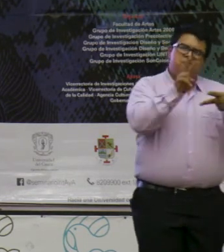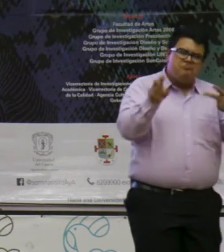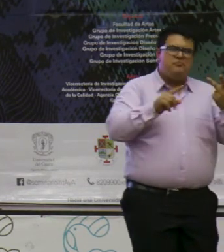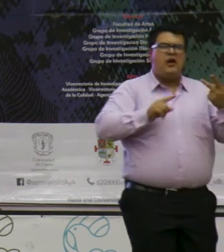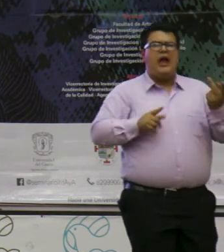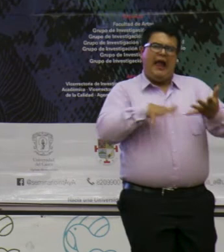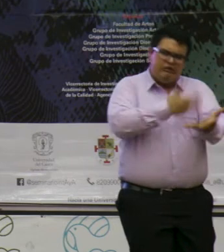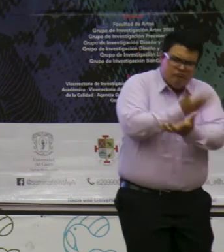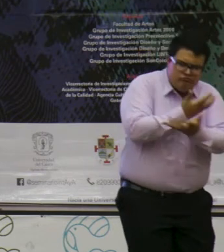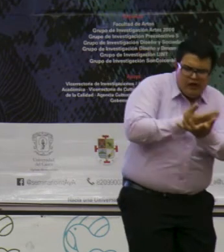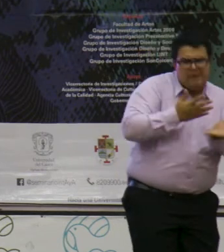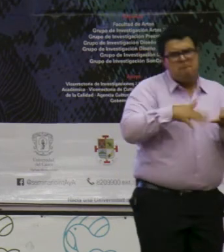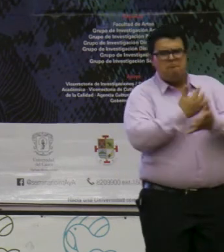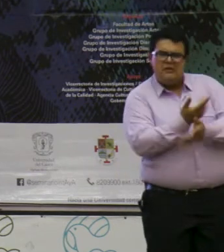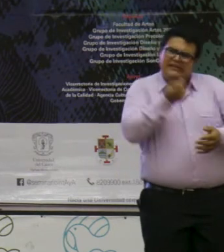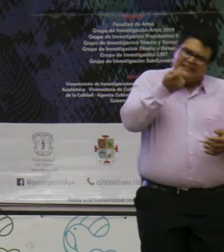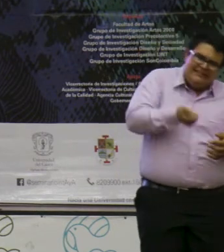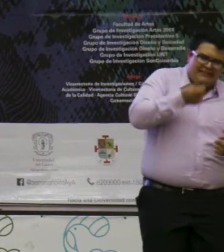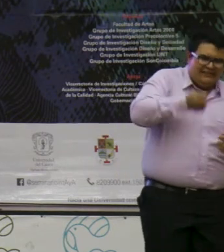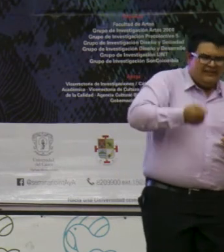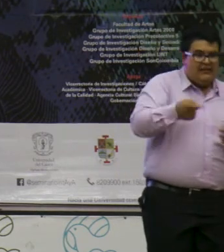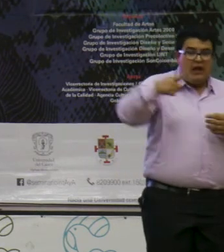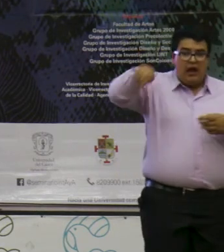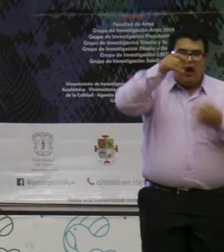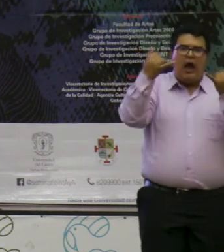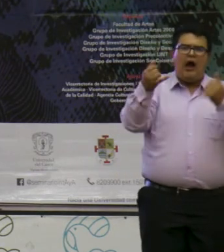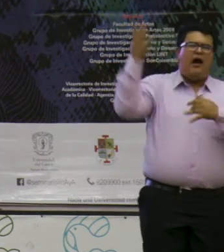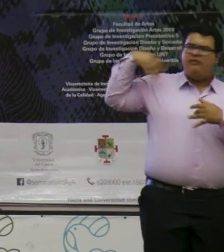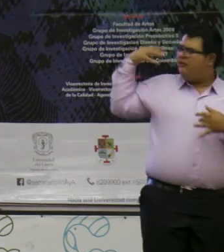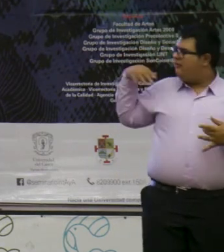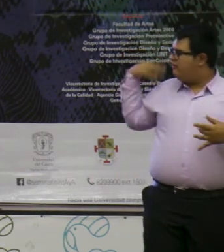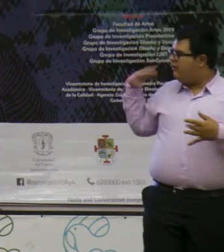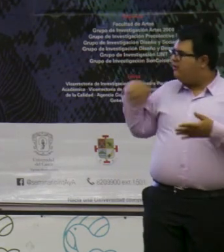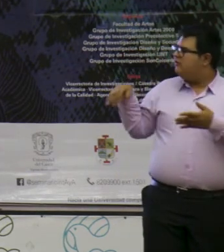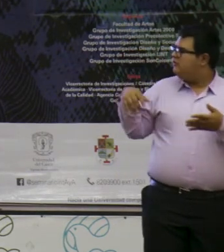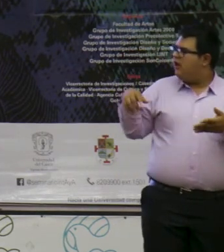prácticas, muchos de sus enunciados empiezan a aparecer hoy en día